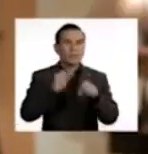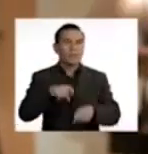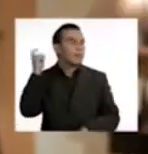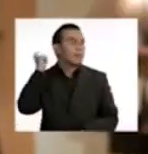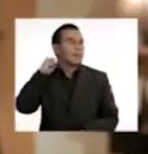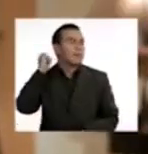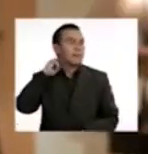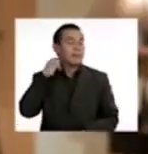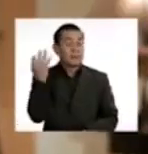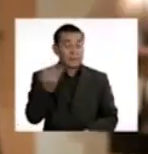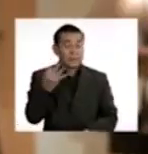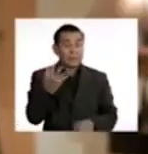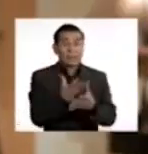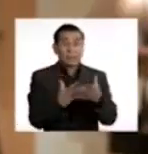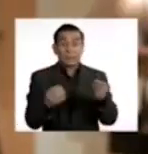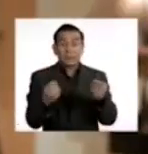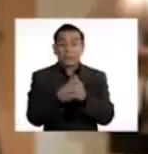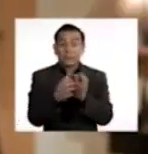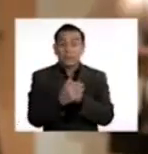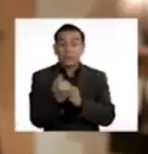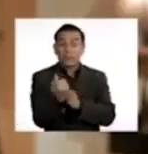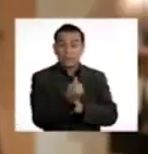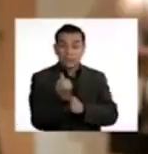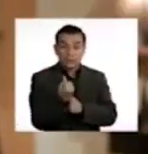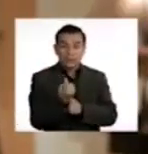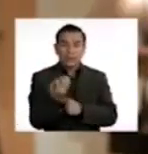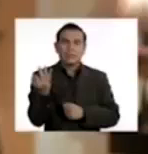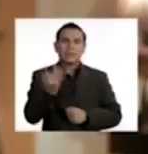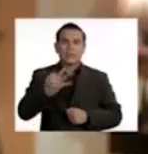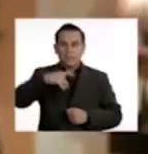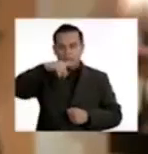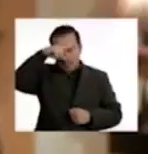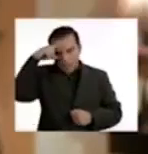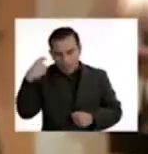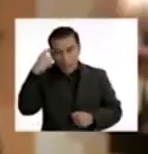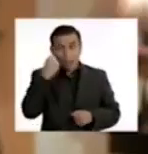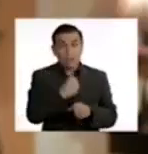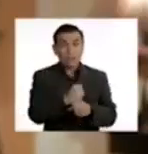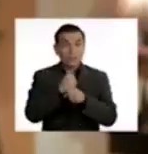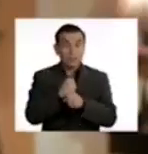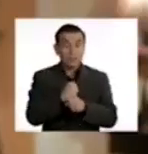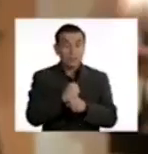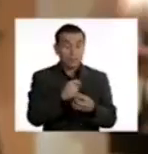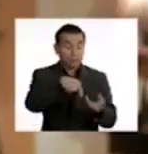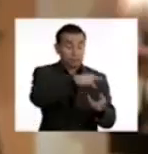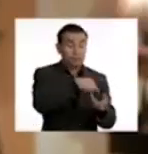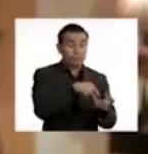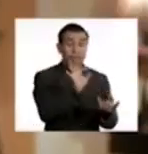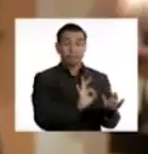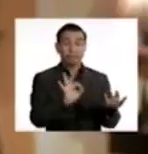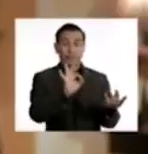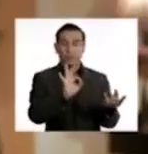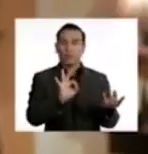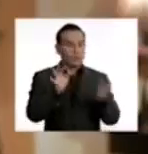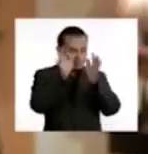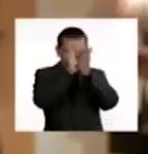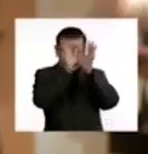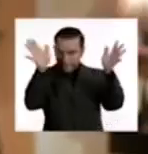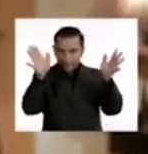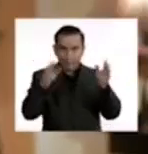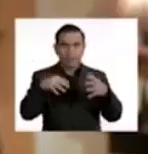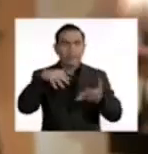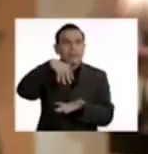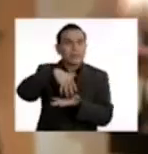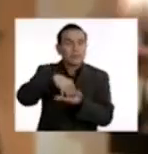resolver los problemas de la gente que nos eligió lo menos que podemos hacer es trabajar para que la seguridad no sea exclusiva de un grupo sino de todos los salvadoreños